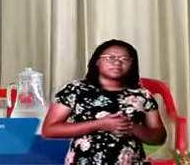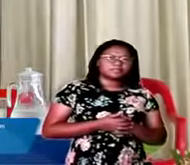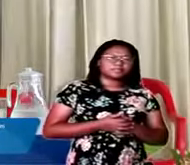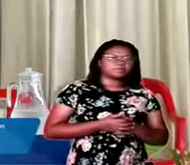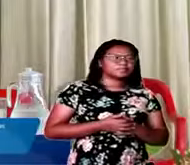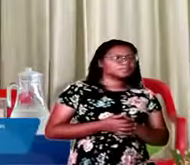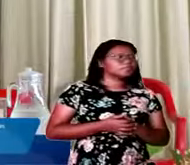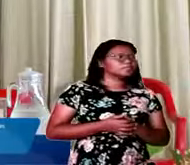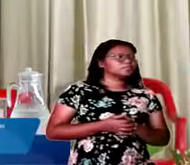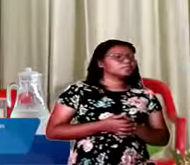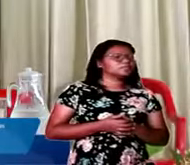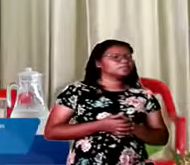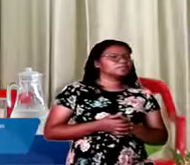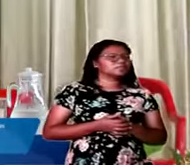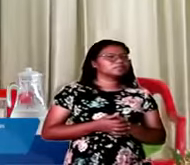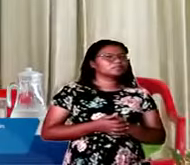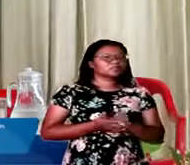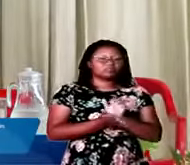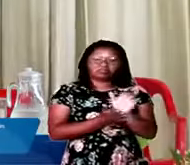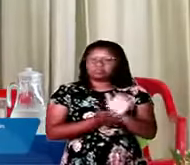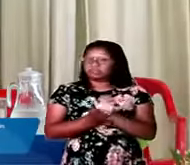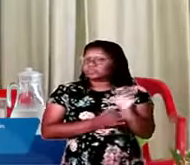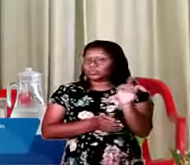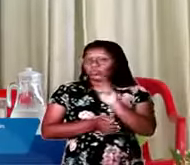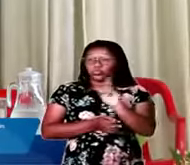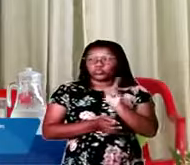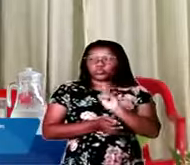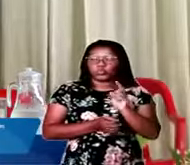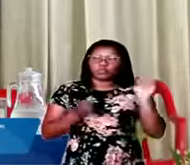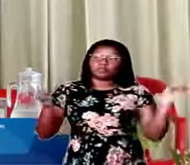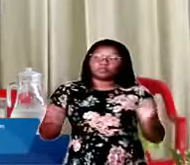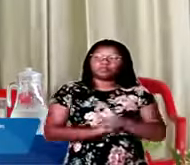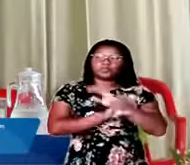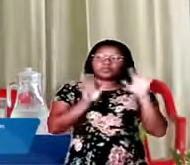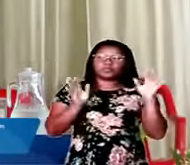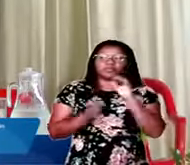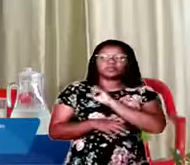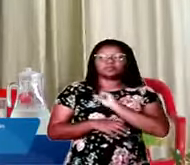Déjese de racismo. ¡Gloria al Señor!